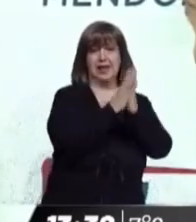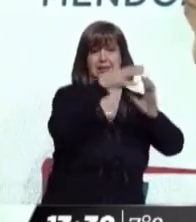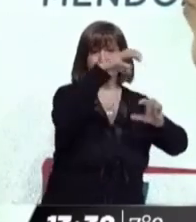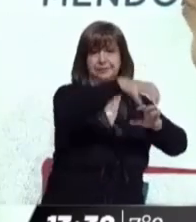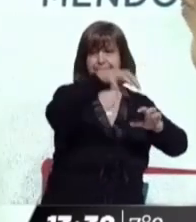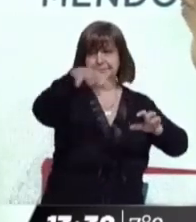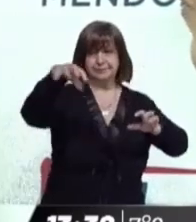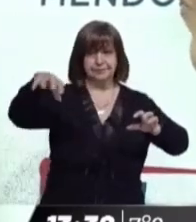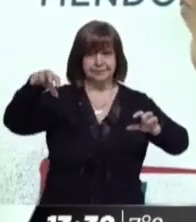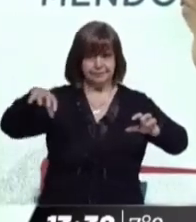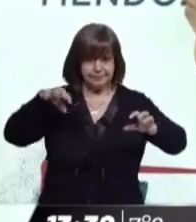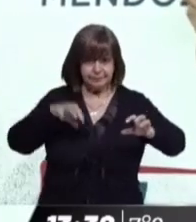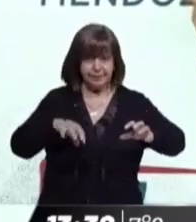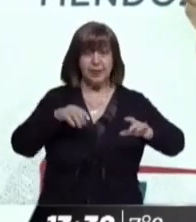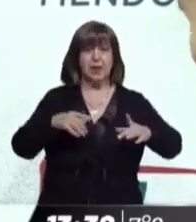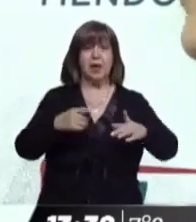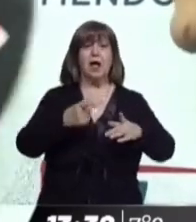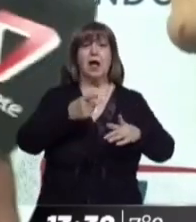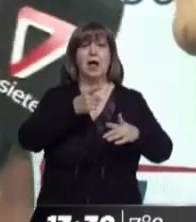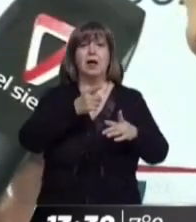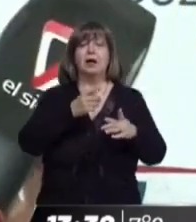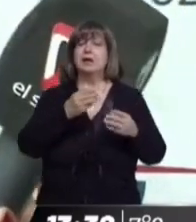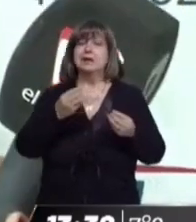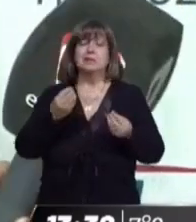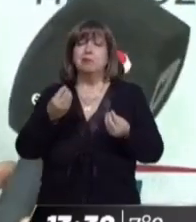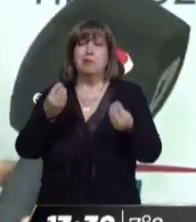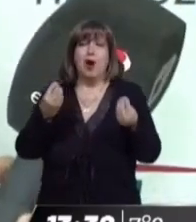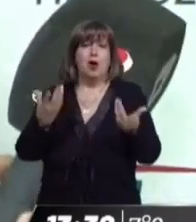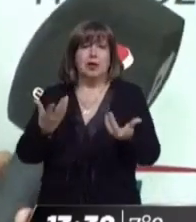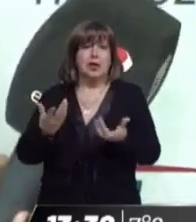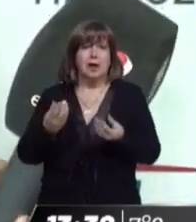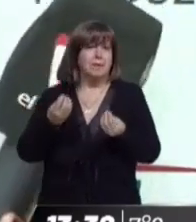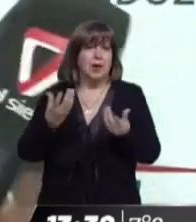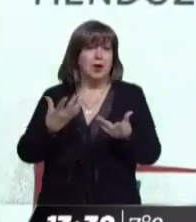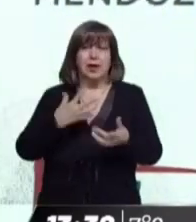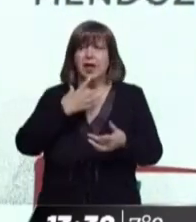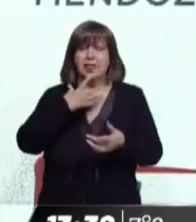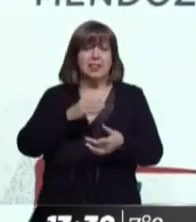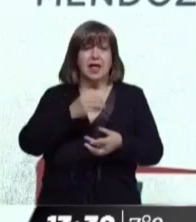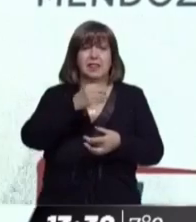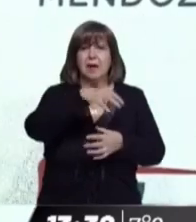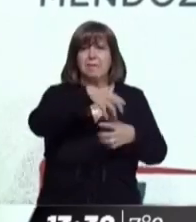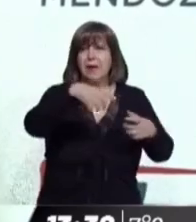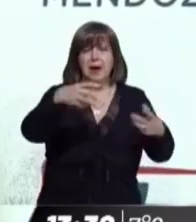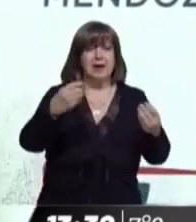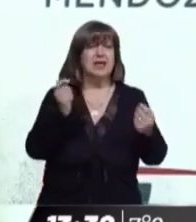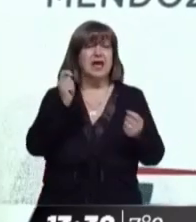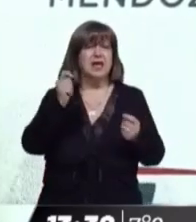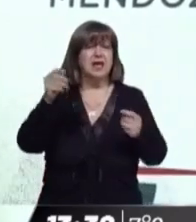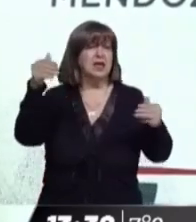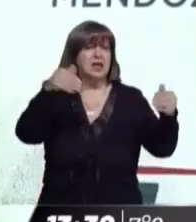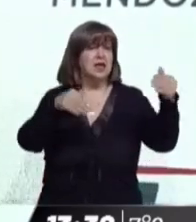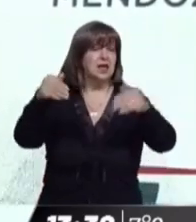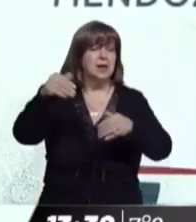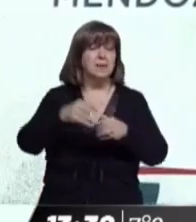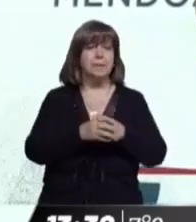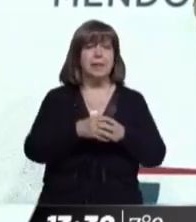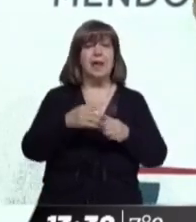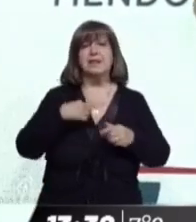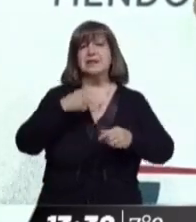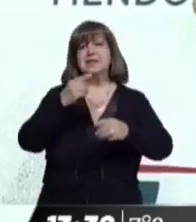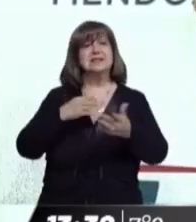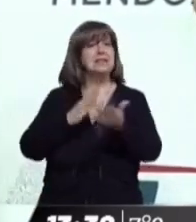complejizado y ha crecido porque qué situaciones se encuentran Quiénes vienen ahora nosotros estábamos